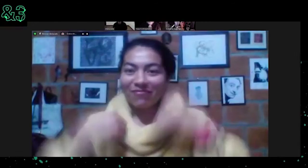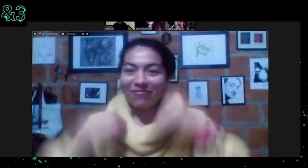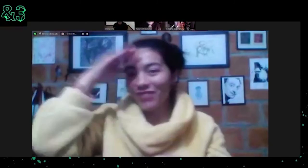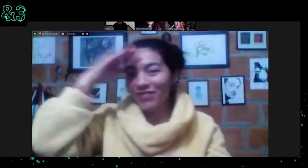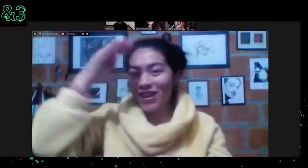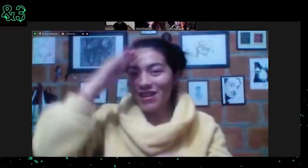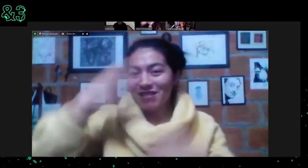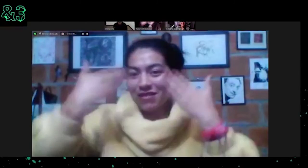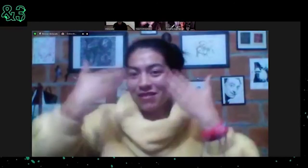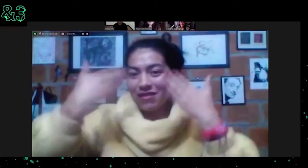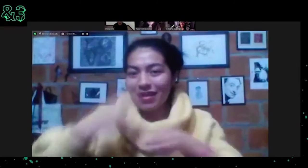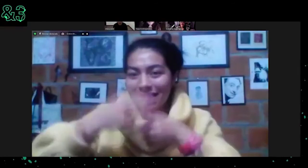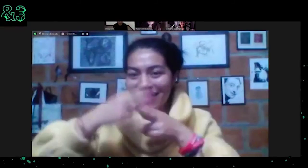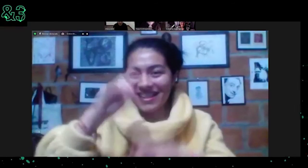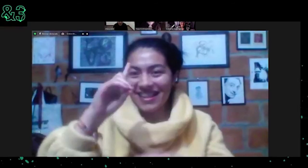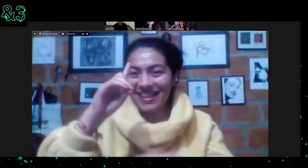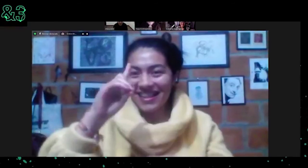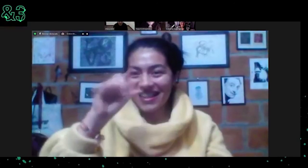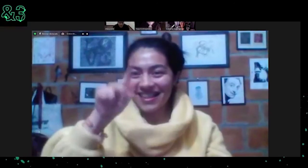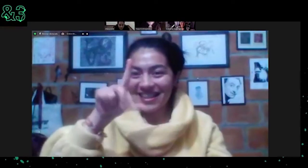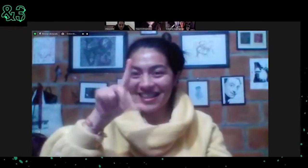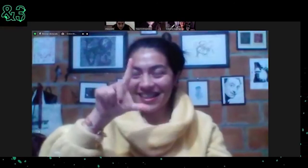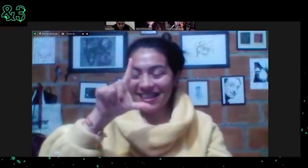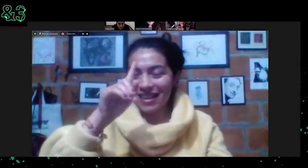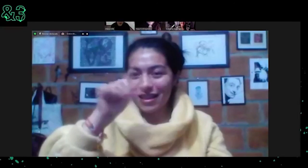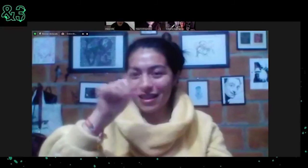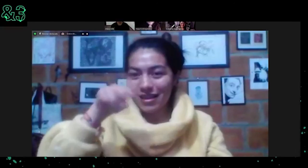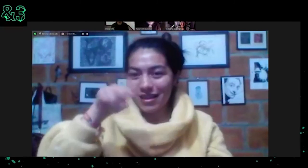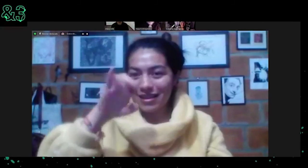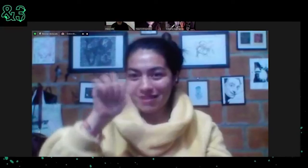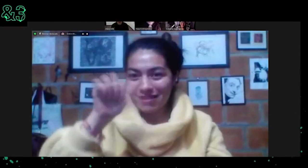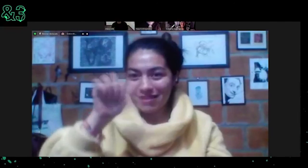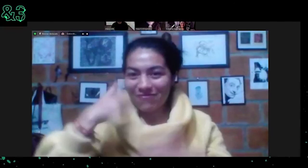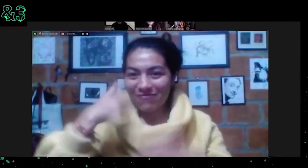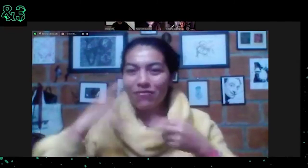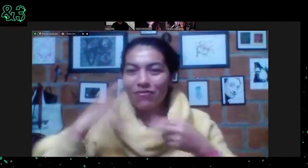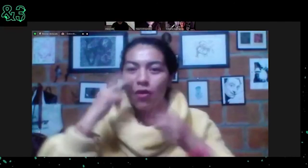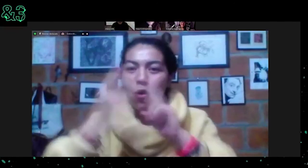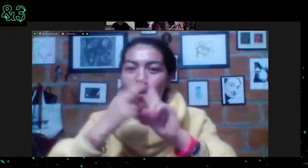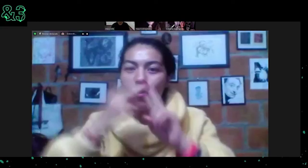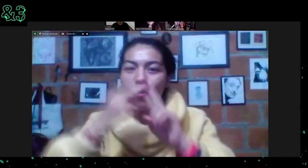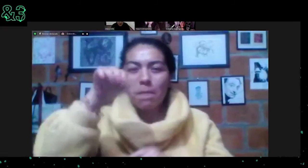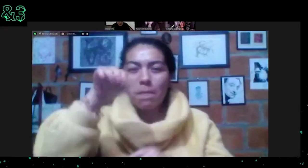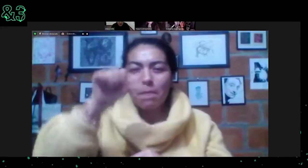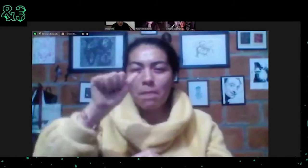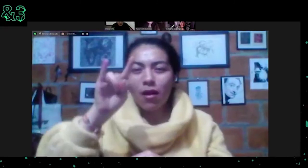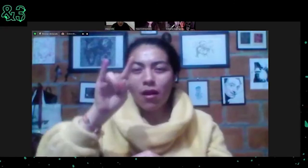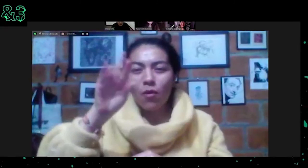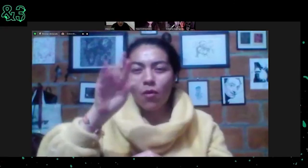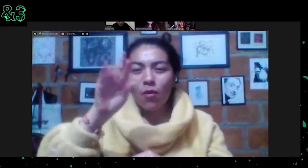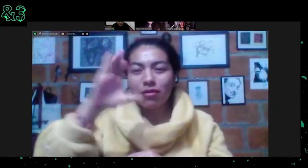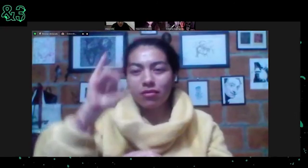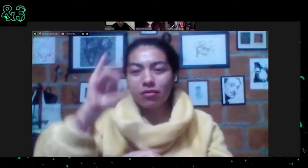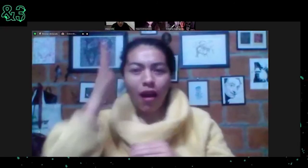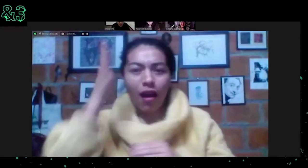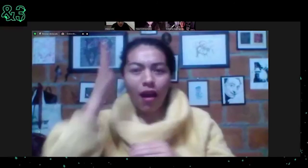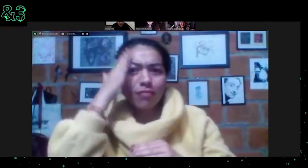Hola, espero que estén muy bien. Me presento, mi nombre es Daniela, soy una persona